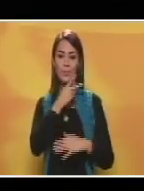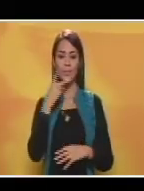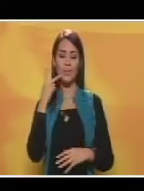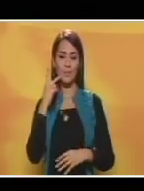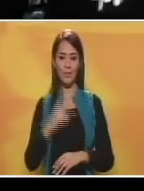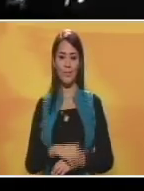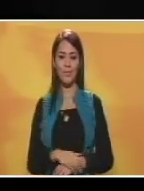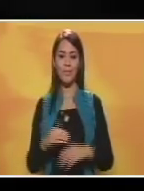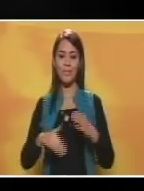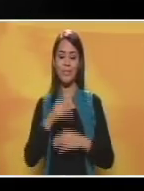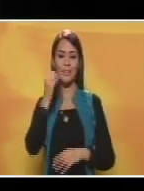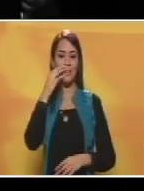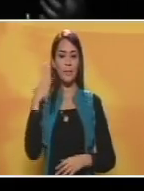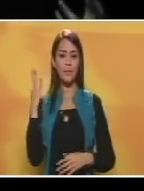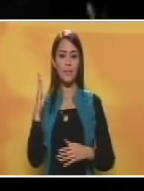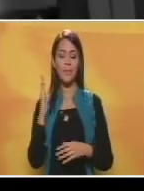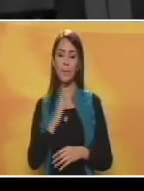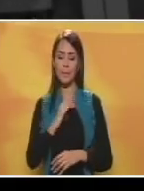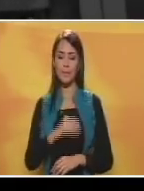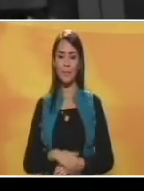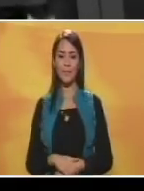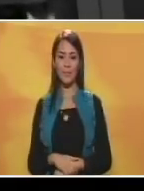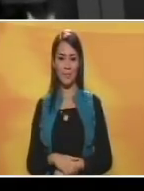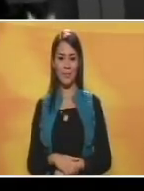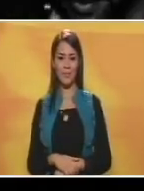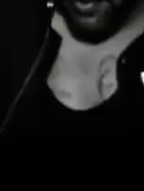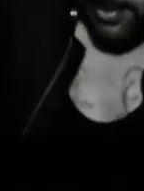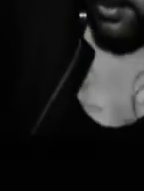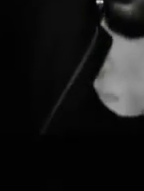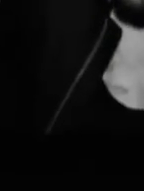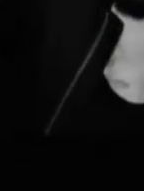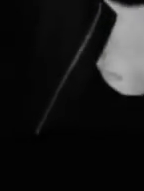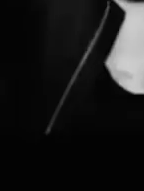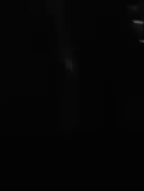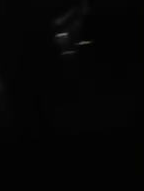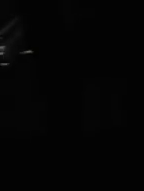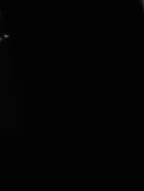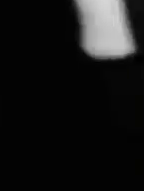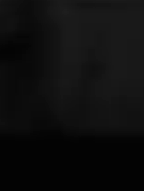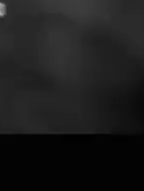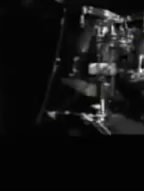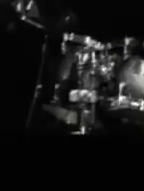Carielis Cuadros en estrenos y estrellas. No se lo pierdan, ya regresamos.